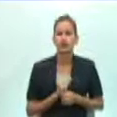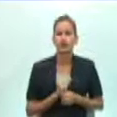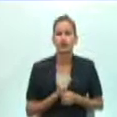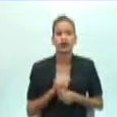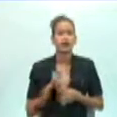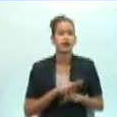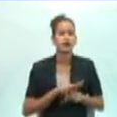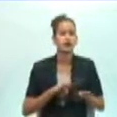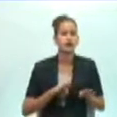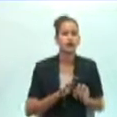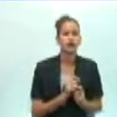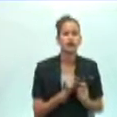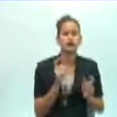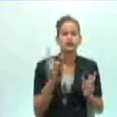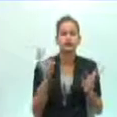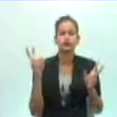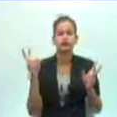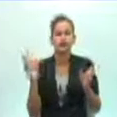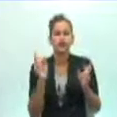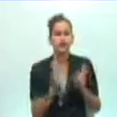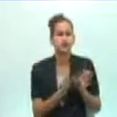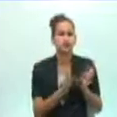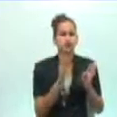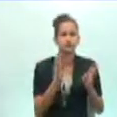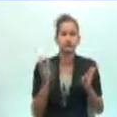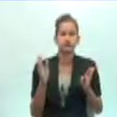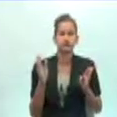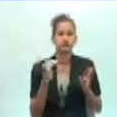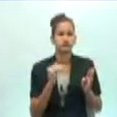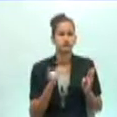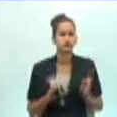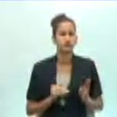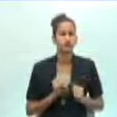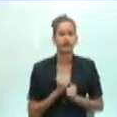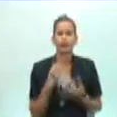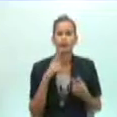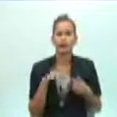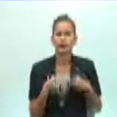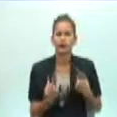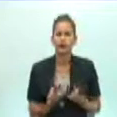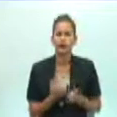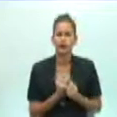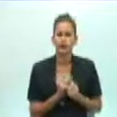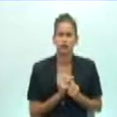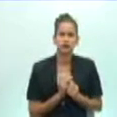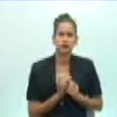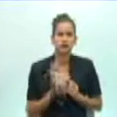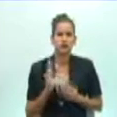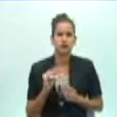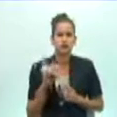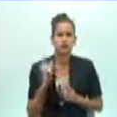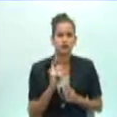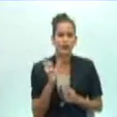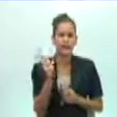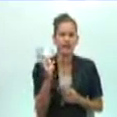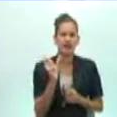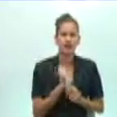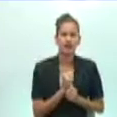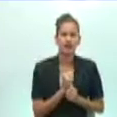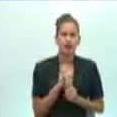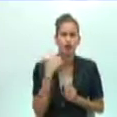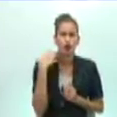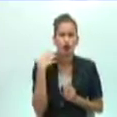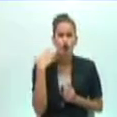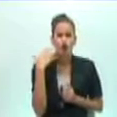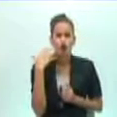frases aclarativas. ¿Por qué hemos destacado en este texto la palabra guión?